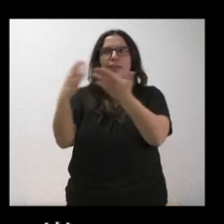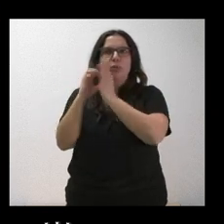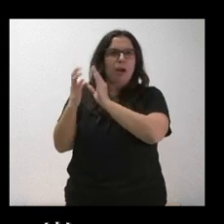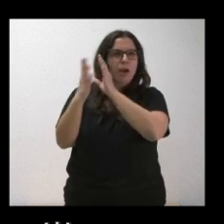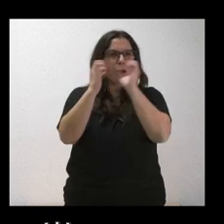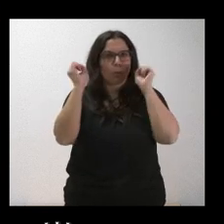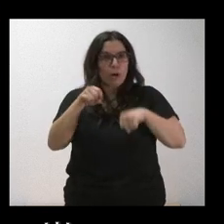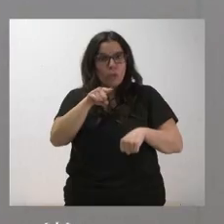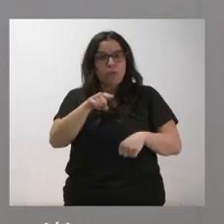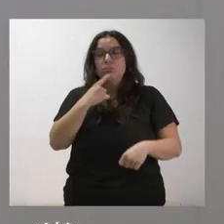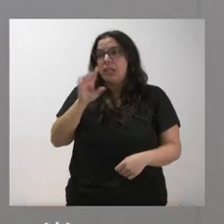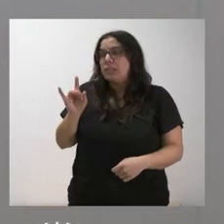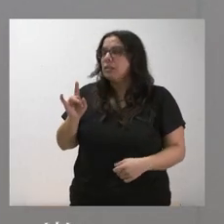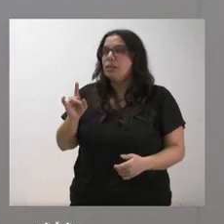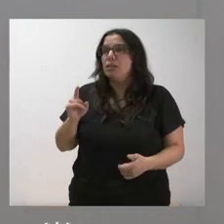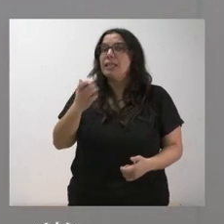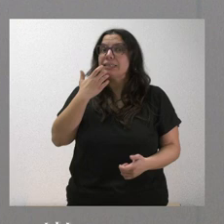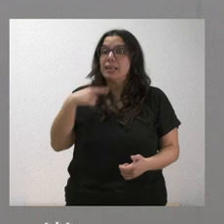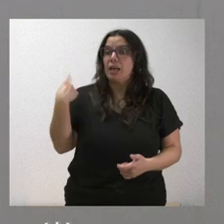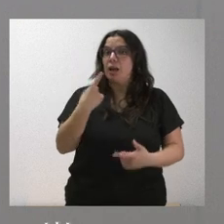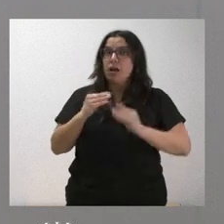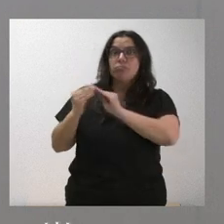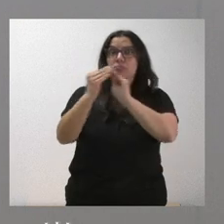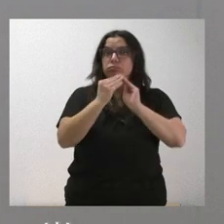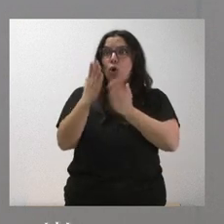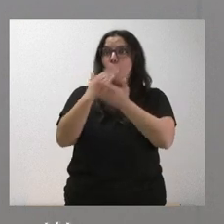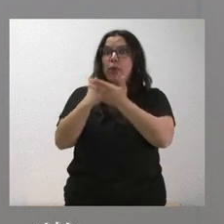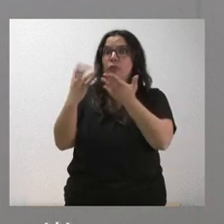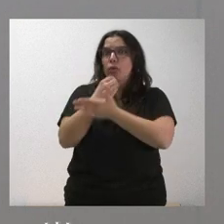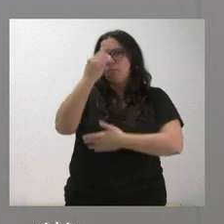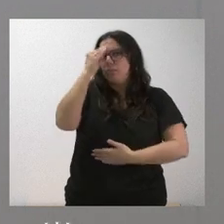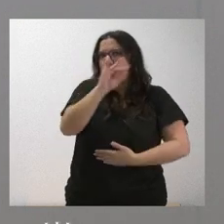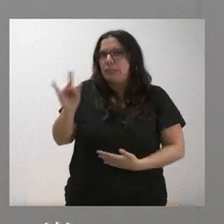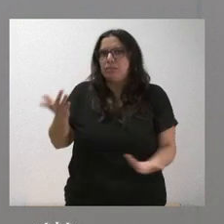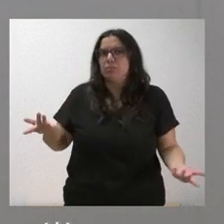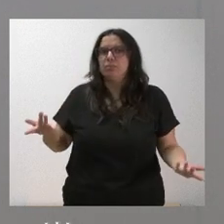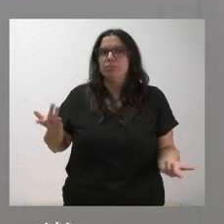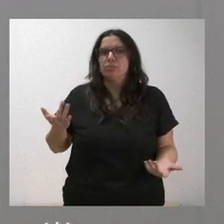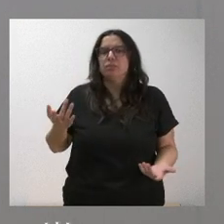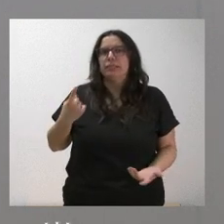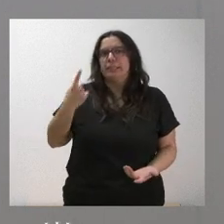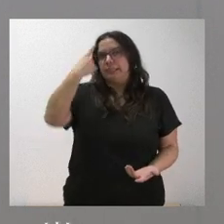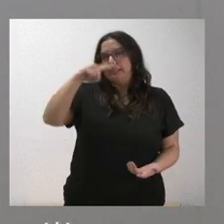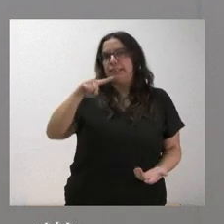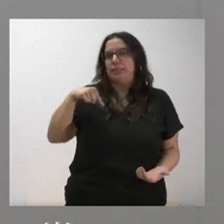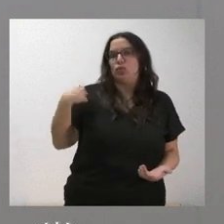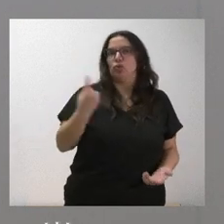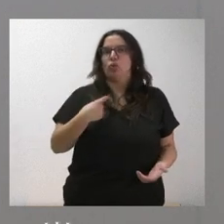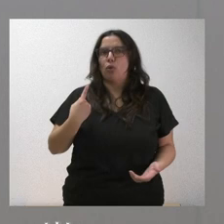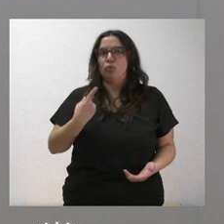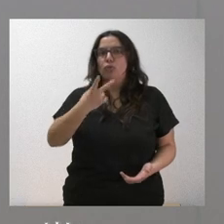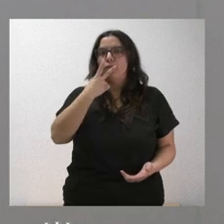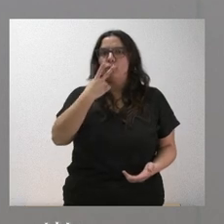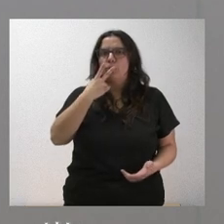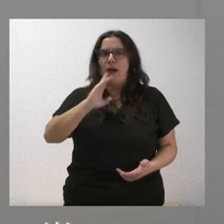entendido eso si lo hacemos de todas las comunidades autónomas Sin lugar a dudas es lo que creeremos que es que seamos conscientes de que fumar es un